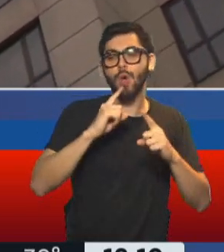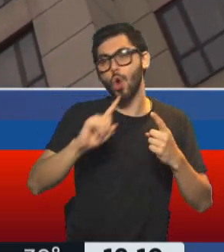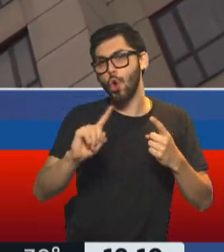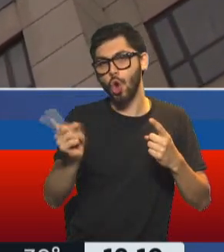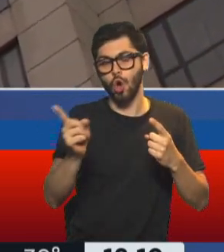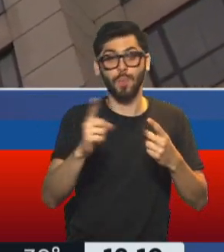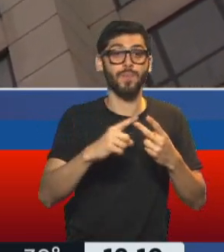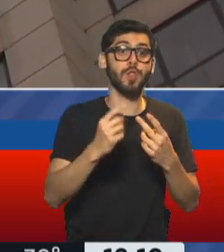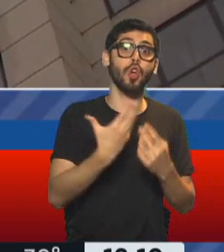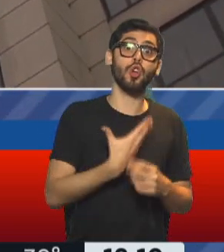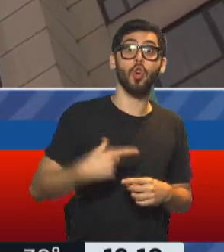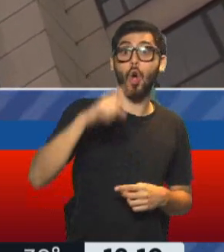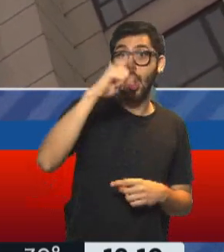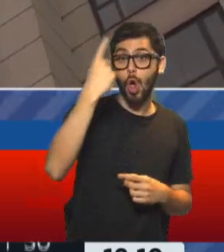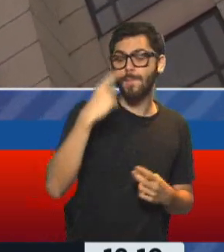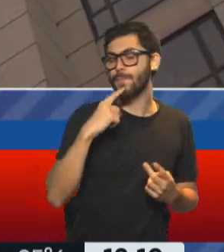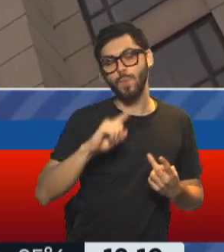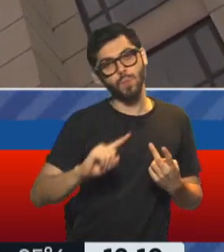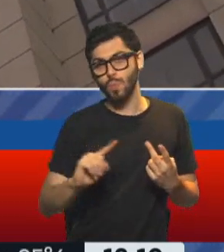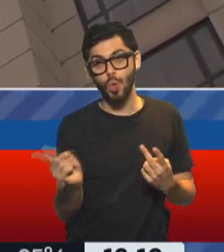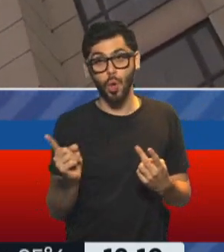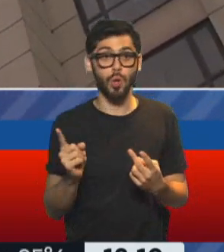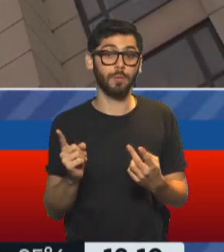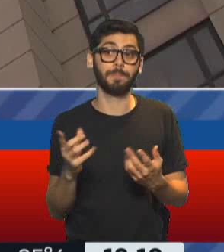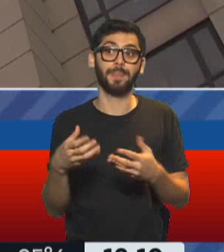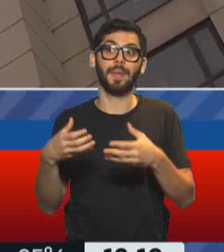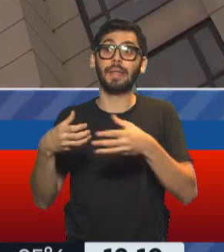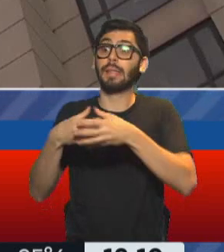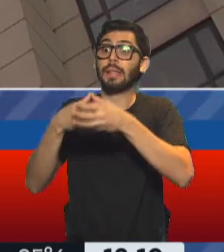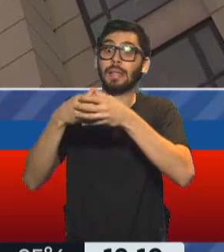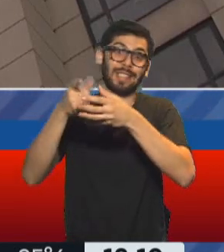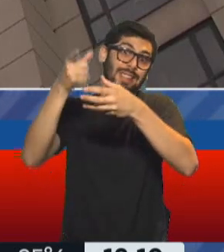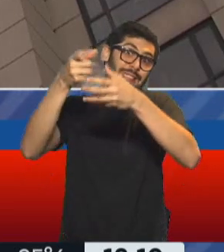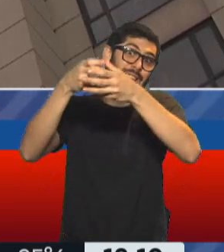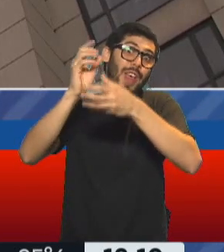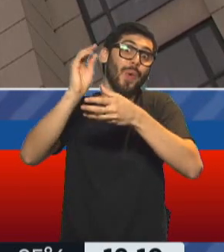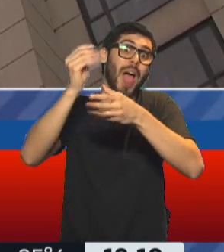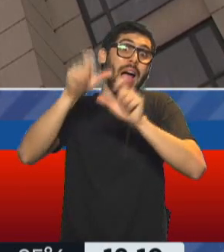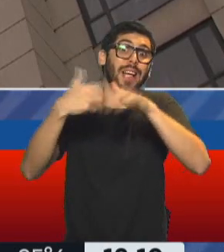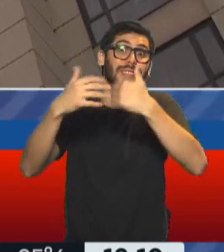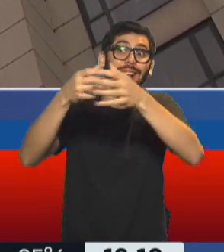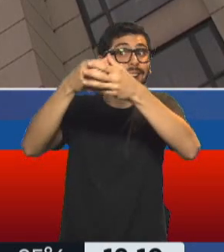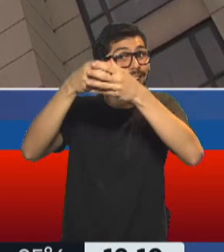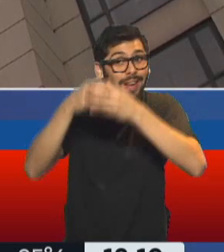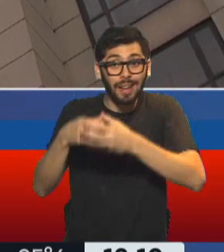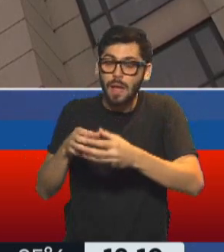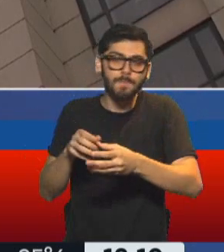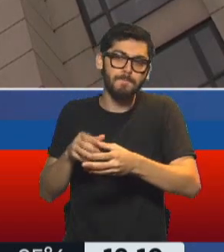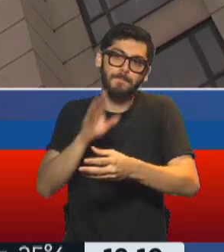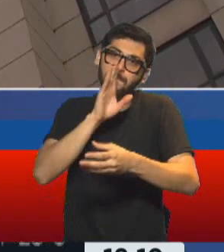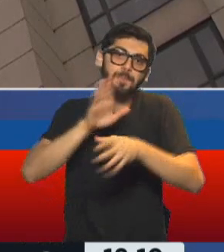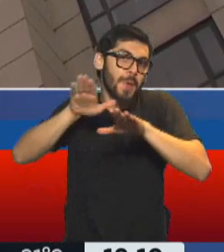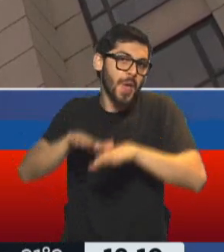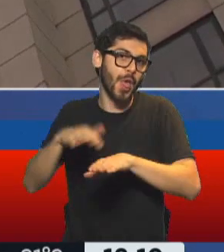que no van a poder jugar el plantel que está aquí en el Hotel Intercontinental después de haber quedado eliminados de la